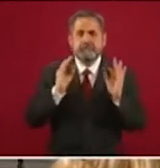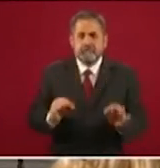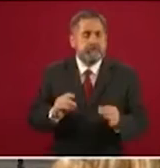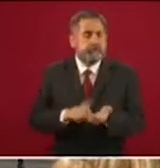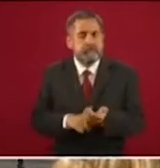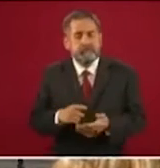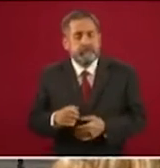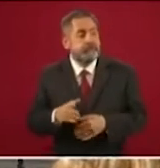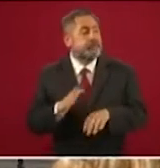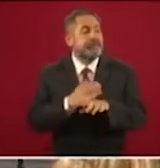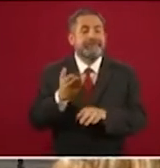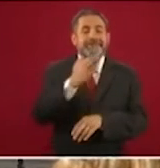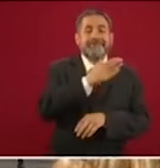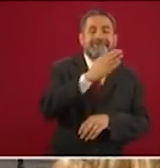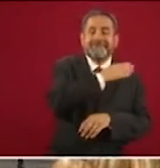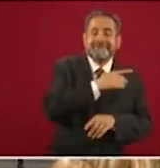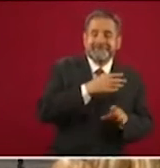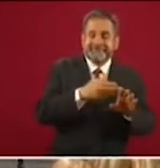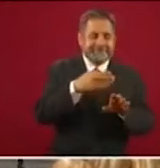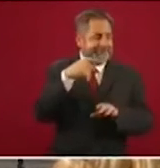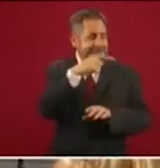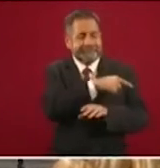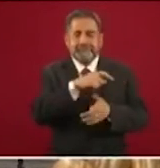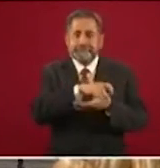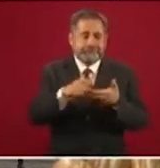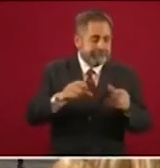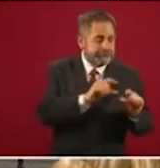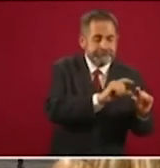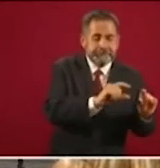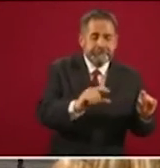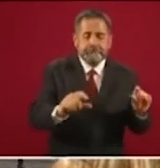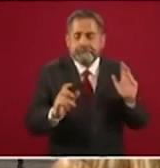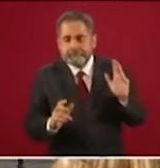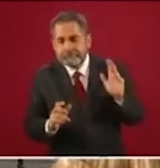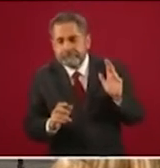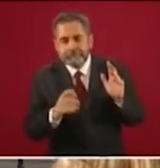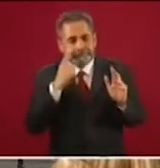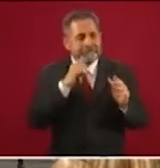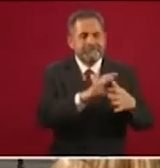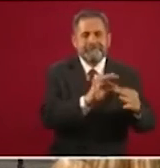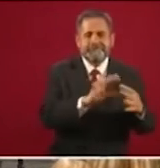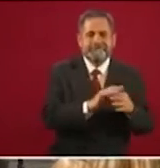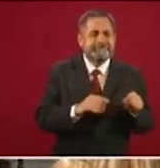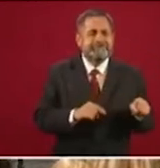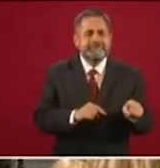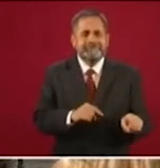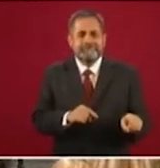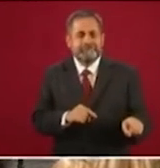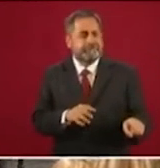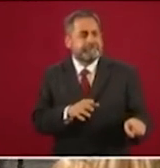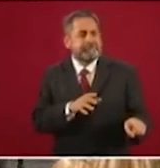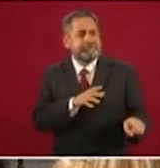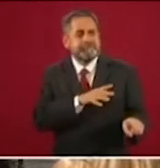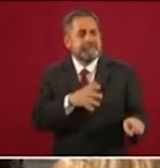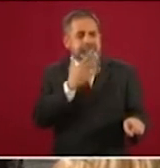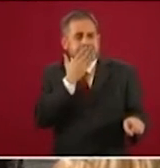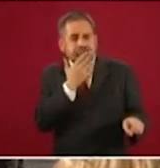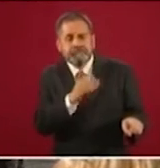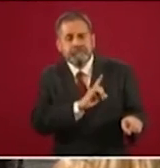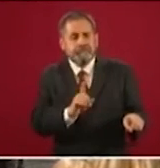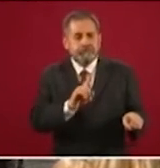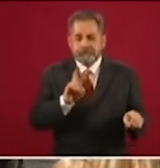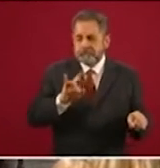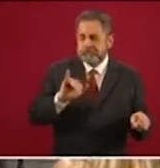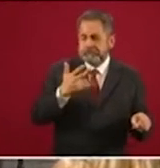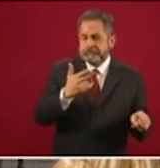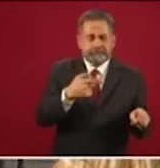medicamentos, porque los medicamentos que se usaban antes, muchos de ellos inducían resistencia del